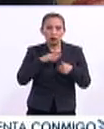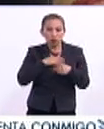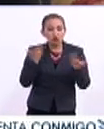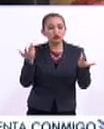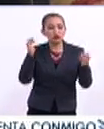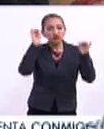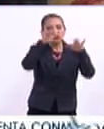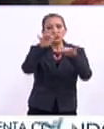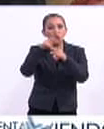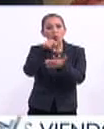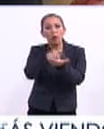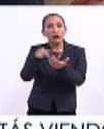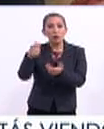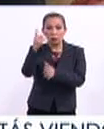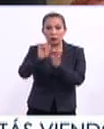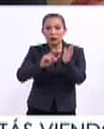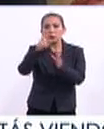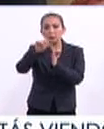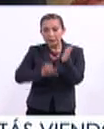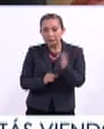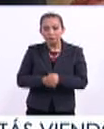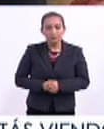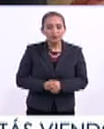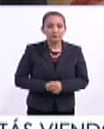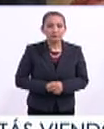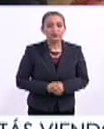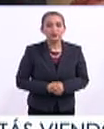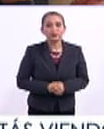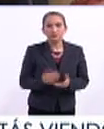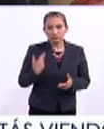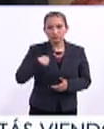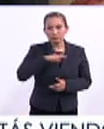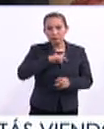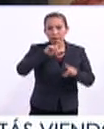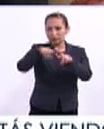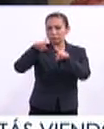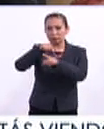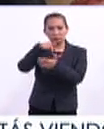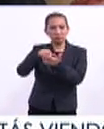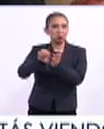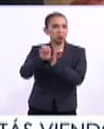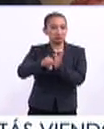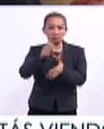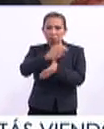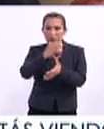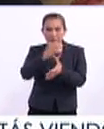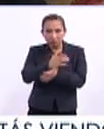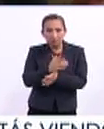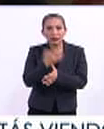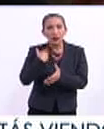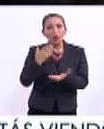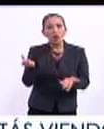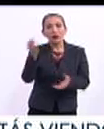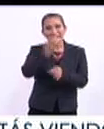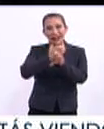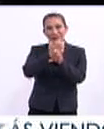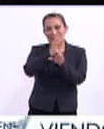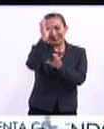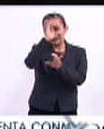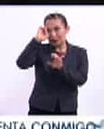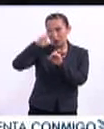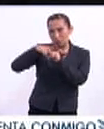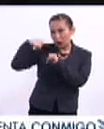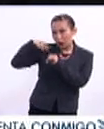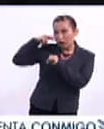hacemos presenciales, que son una vez al mes, y los hacemos en bares, ¿no? Está basado en un poco el café científico